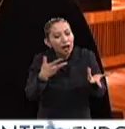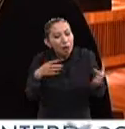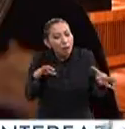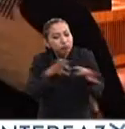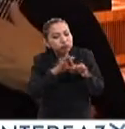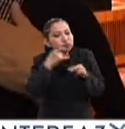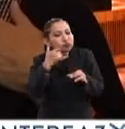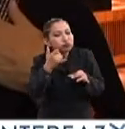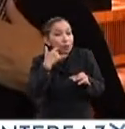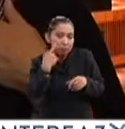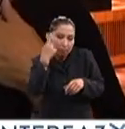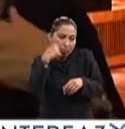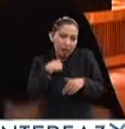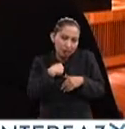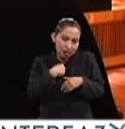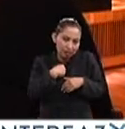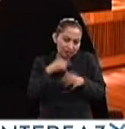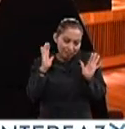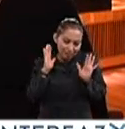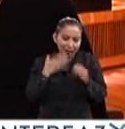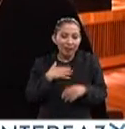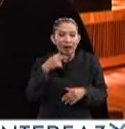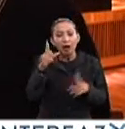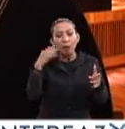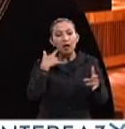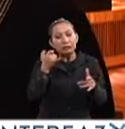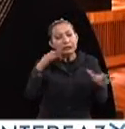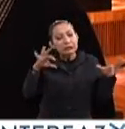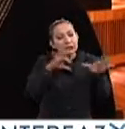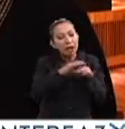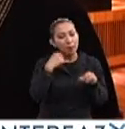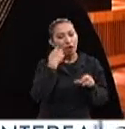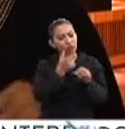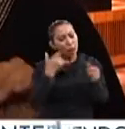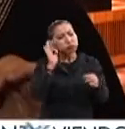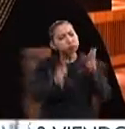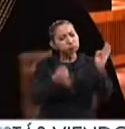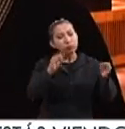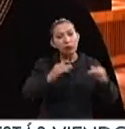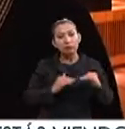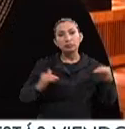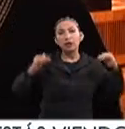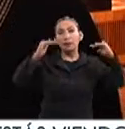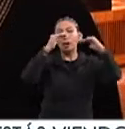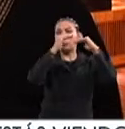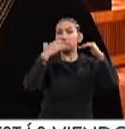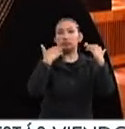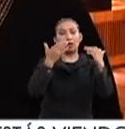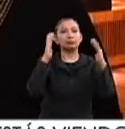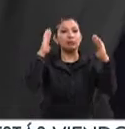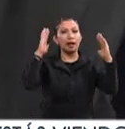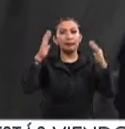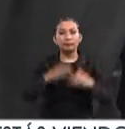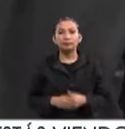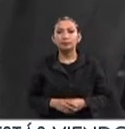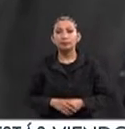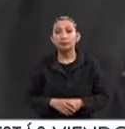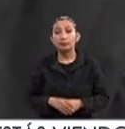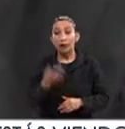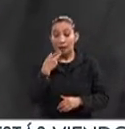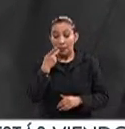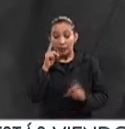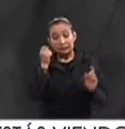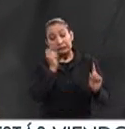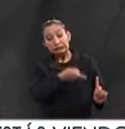suma de esfuerzos, o bueno, para mí al menos, es suma de esfuerzos y de voluntades en un nivel completamente extraordinario. Hablar en